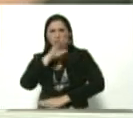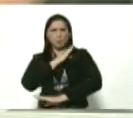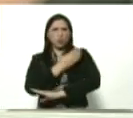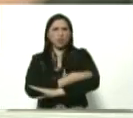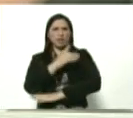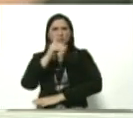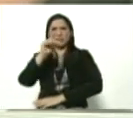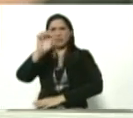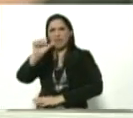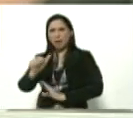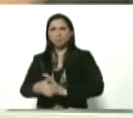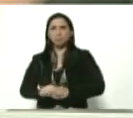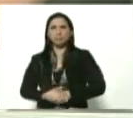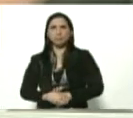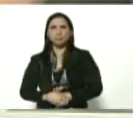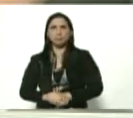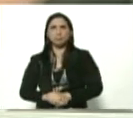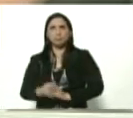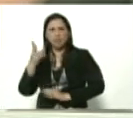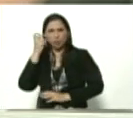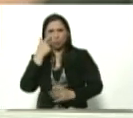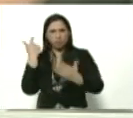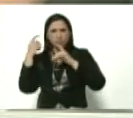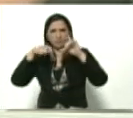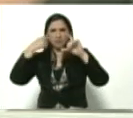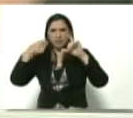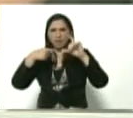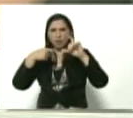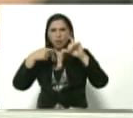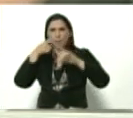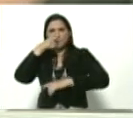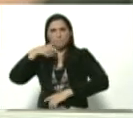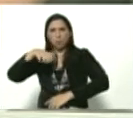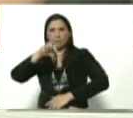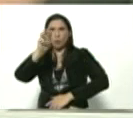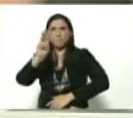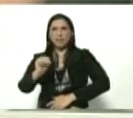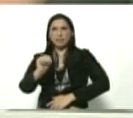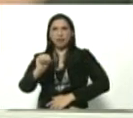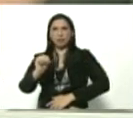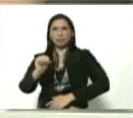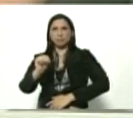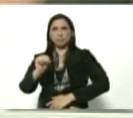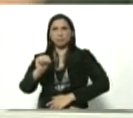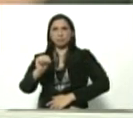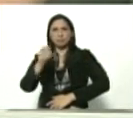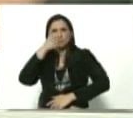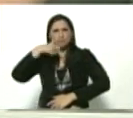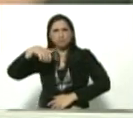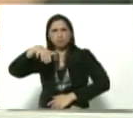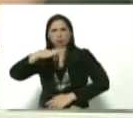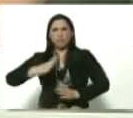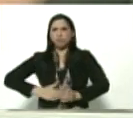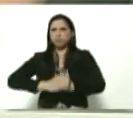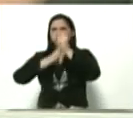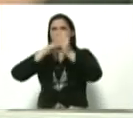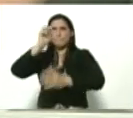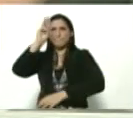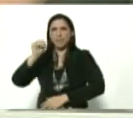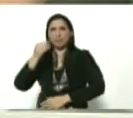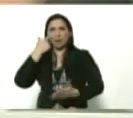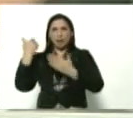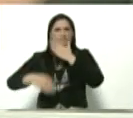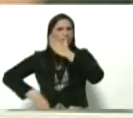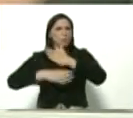DEA. Escuchen este video, sobre todo al pueblo de Petare. al pueblo heroico de Petare. Vamos a la